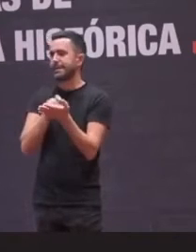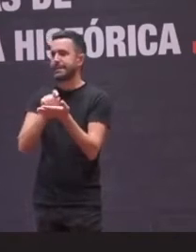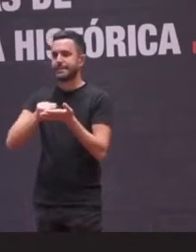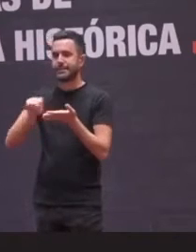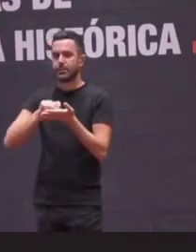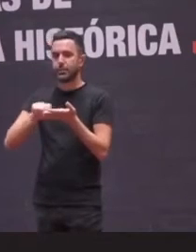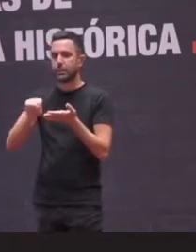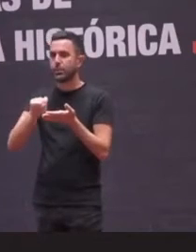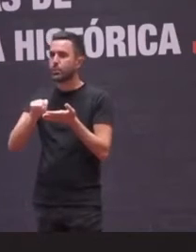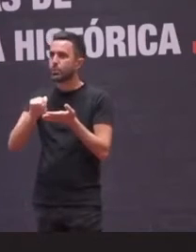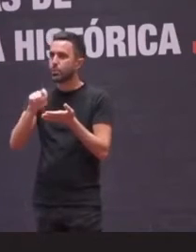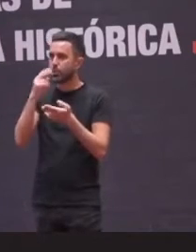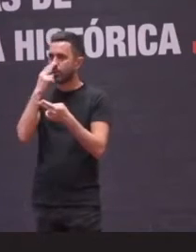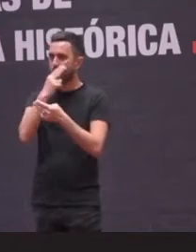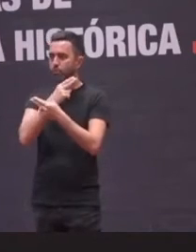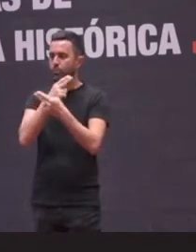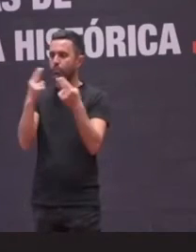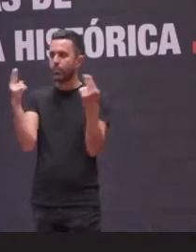acordo co Código Civil, é nula.